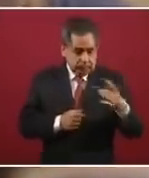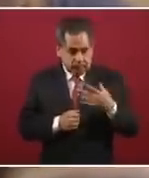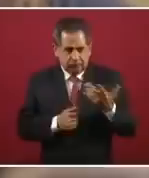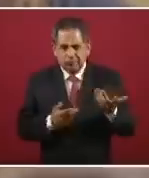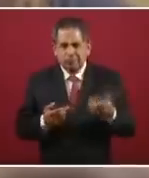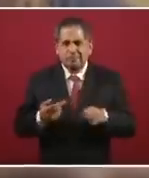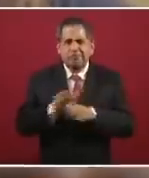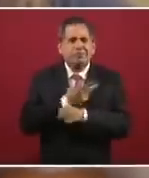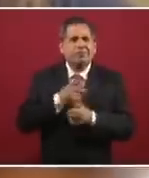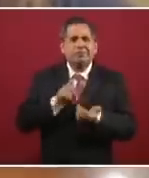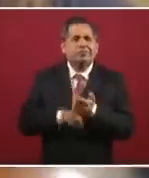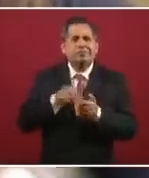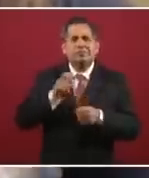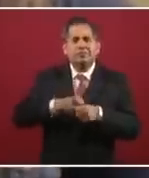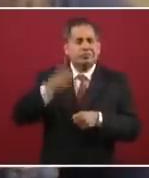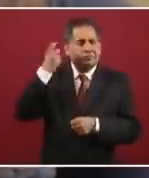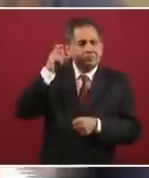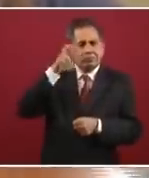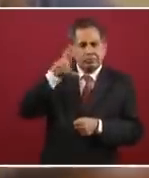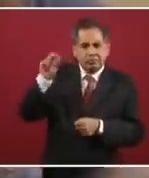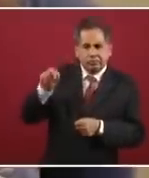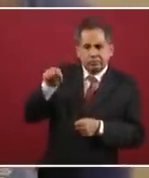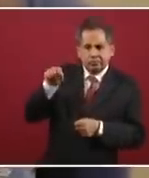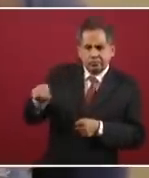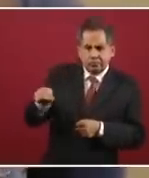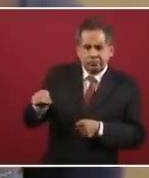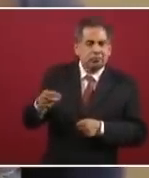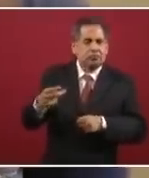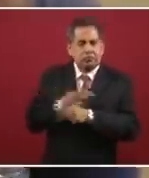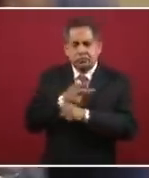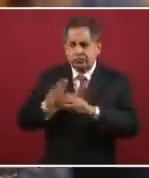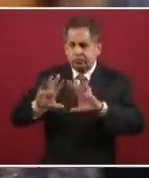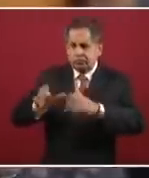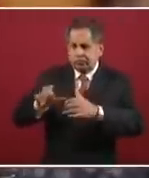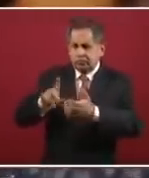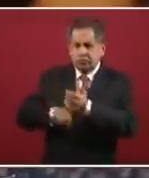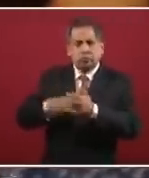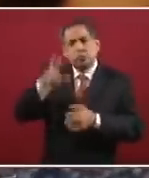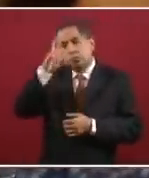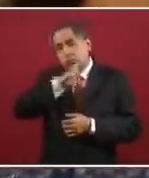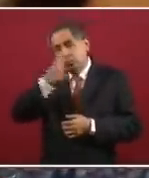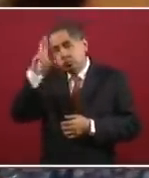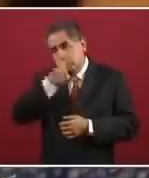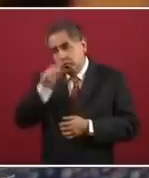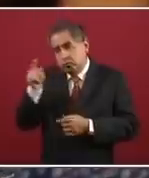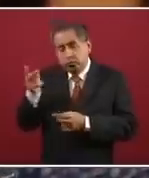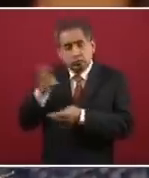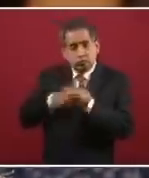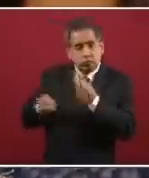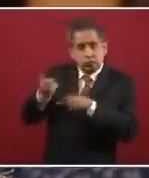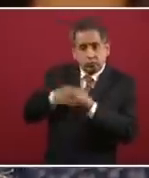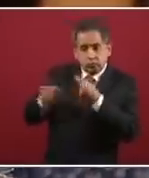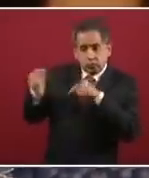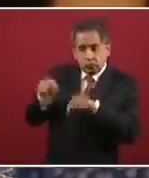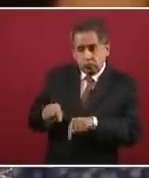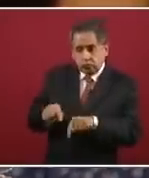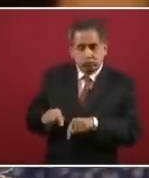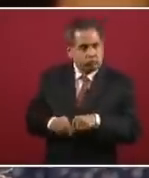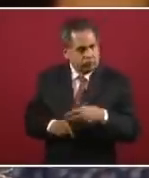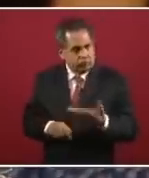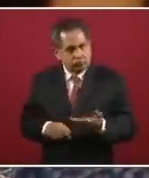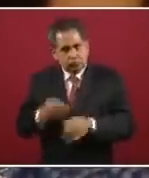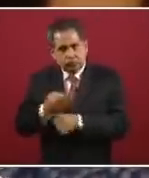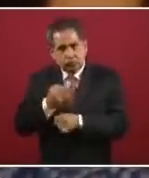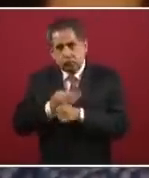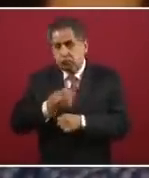está pasando en Quintana Roo con estas comunidades rusas que están llegando? Incluso ahorita